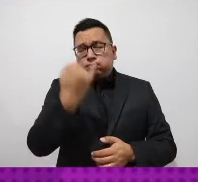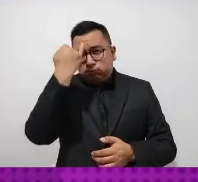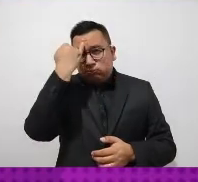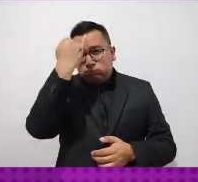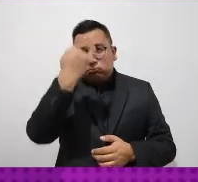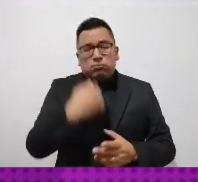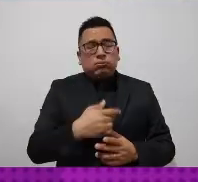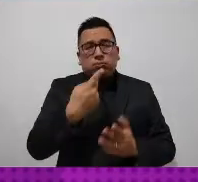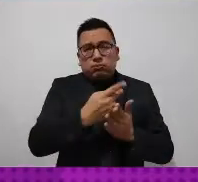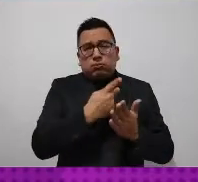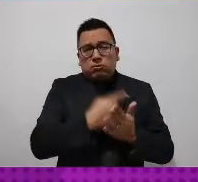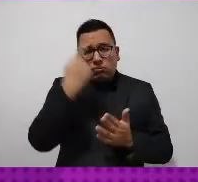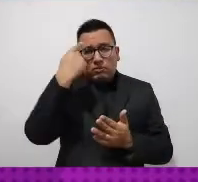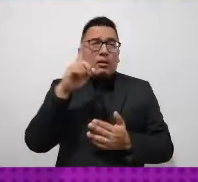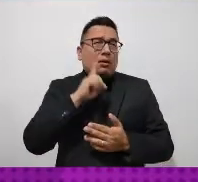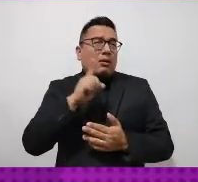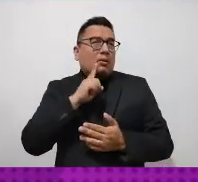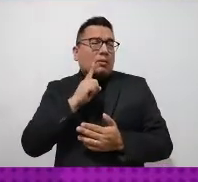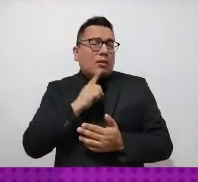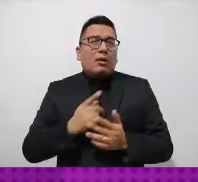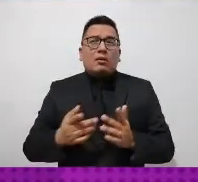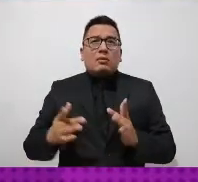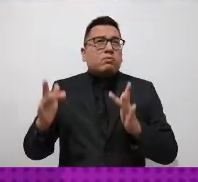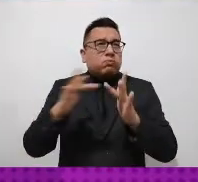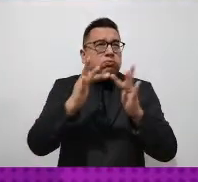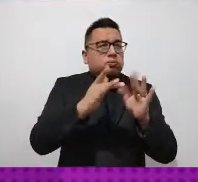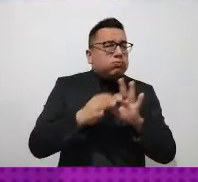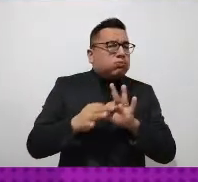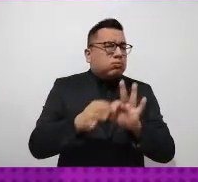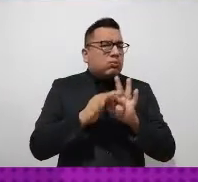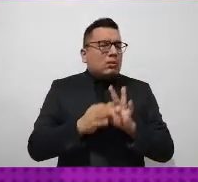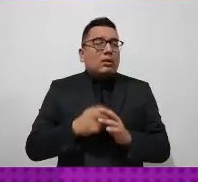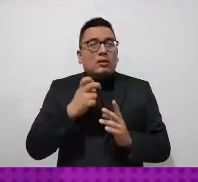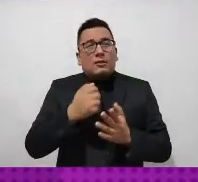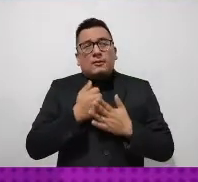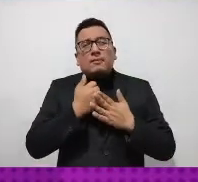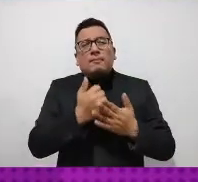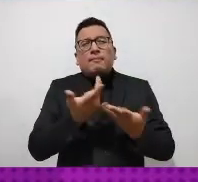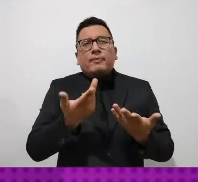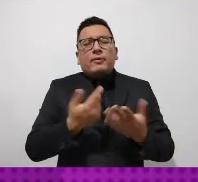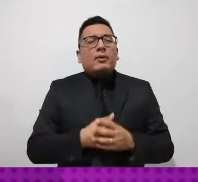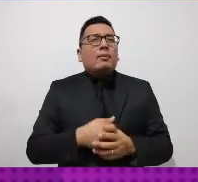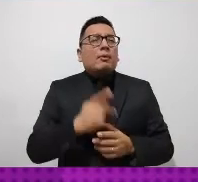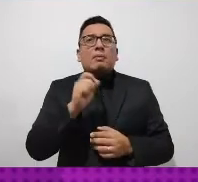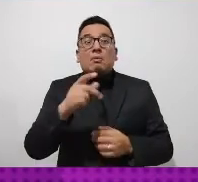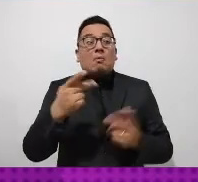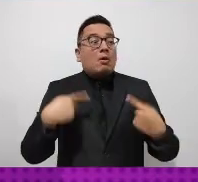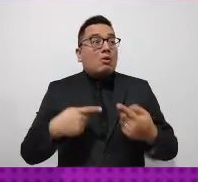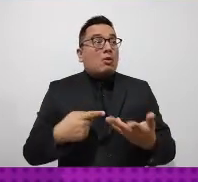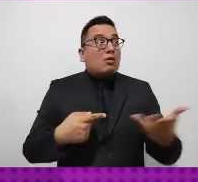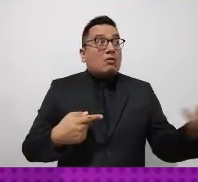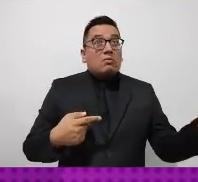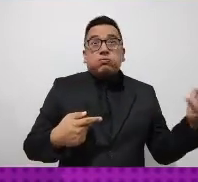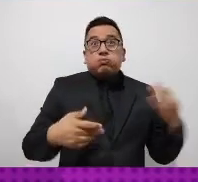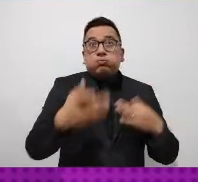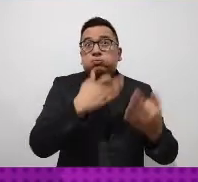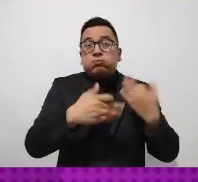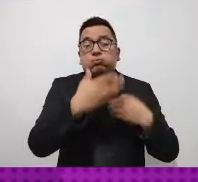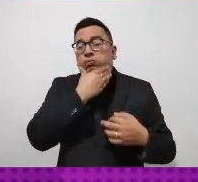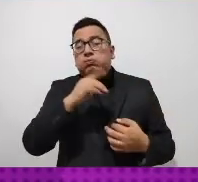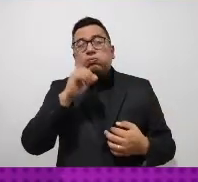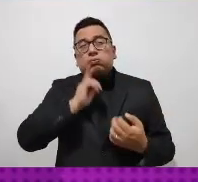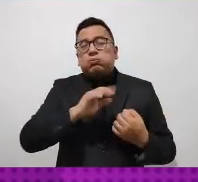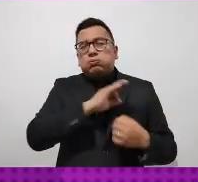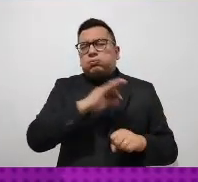para todas aquellas mujeres que ya fueron electas, que están en funciones, esto también va a traer un beneficio para la sociedad, para hombres